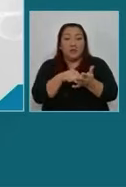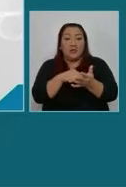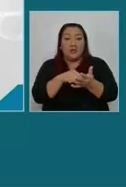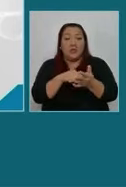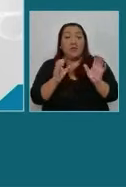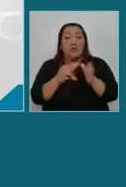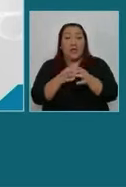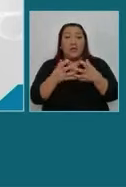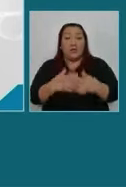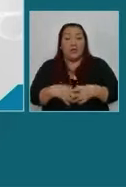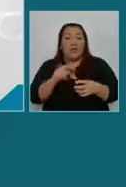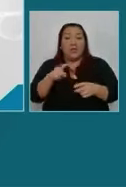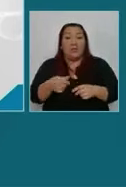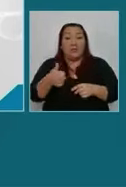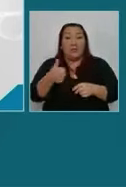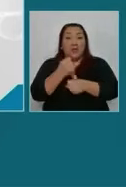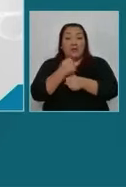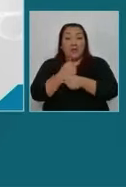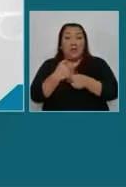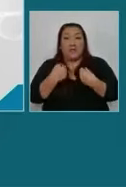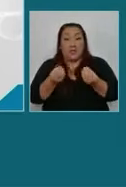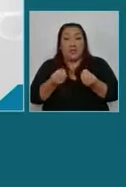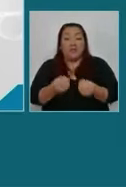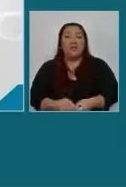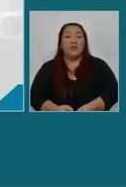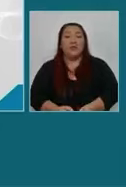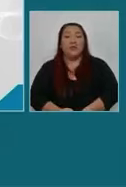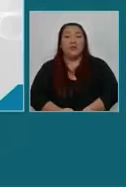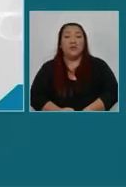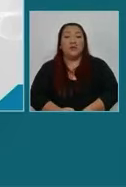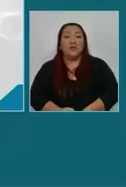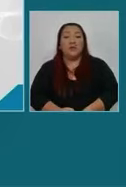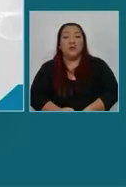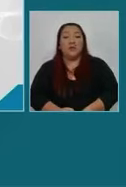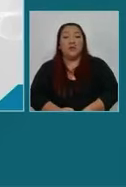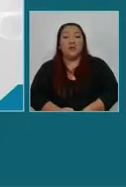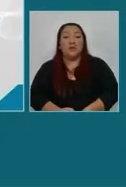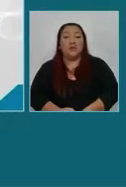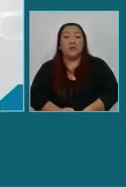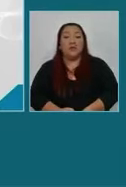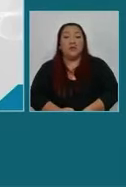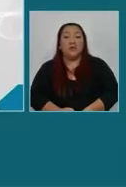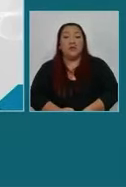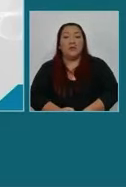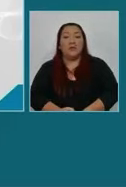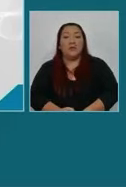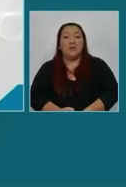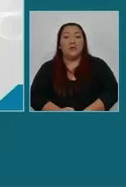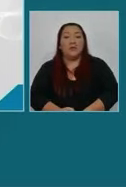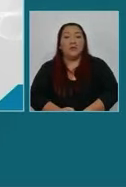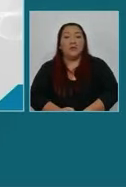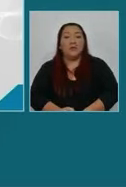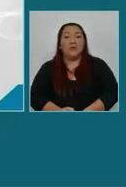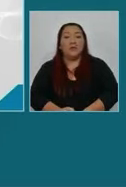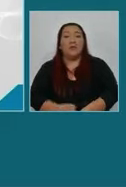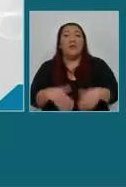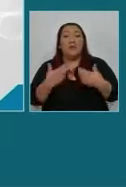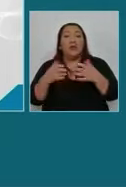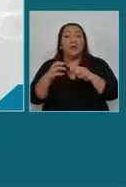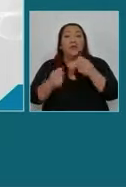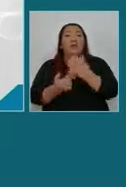MIPYMES, ¿no? Que es la principal línea que tenemos, y también poder generar las condiciones para el surgimiento de nuevos